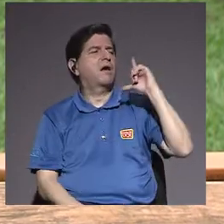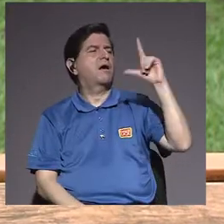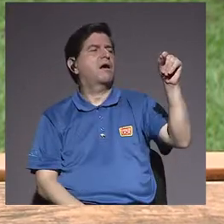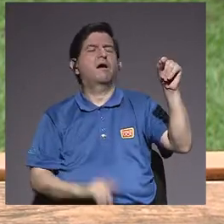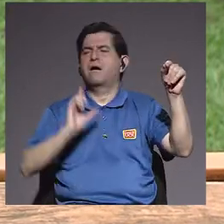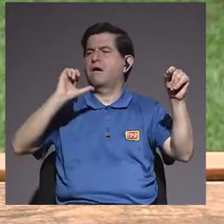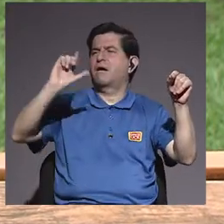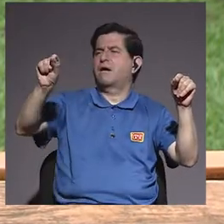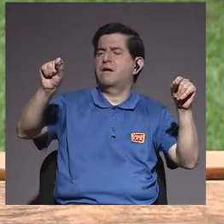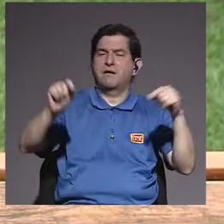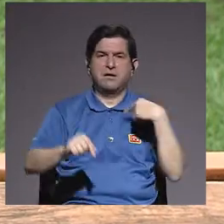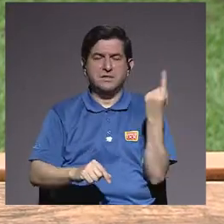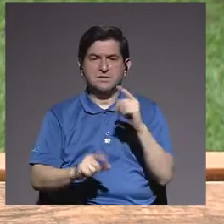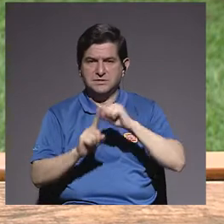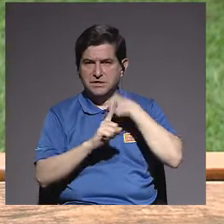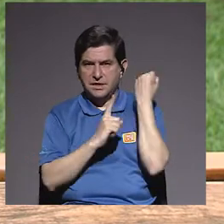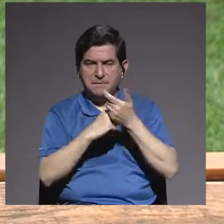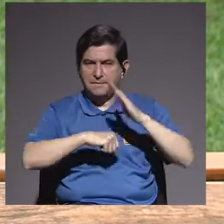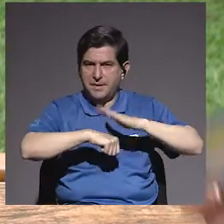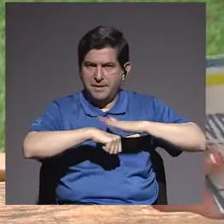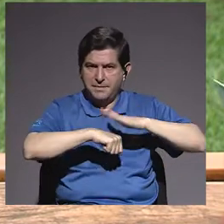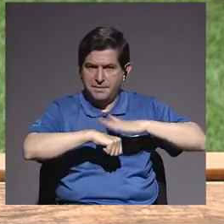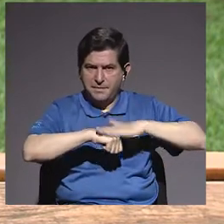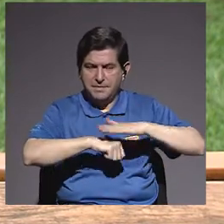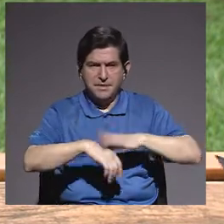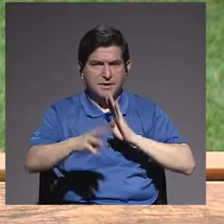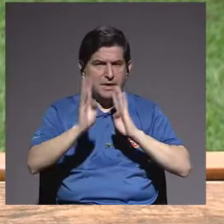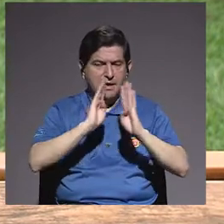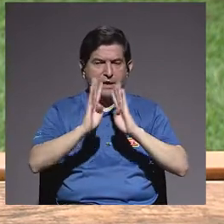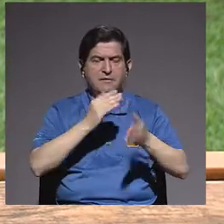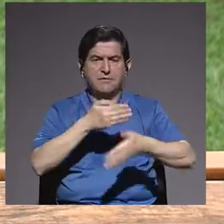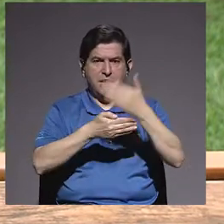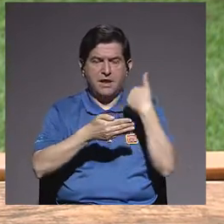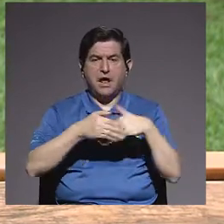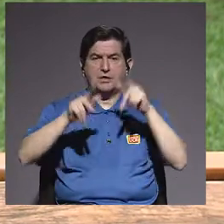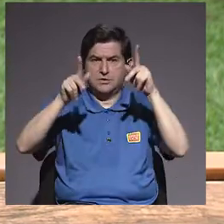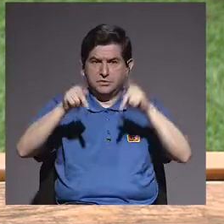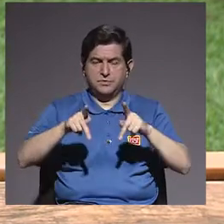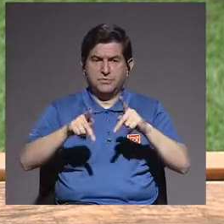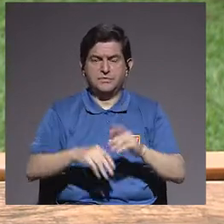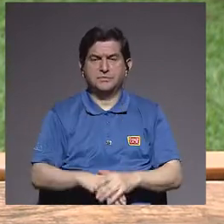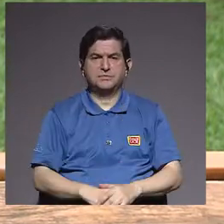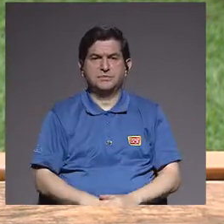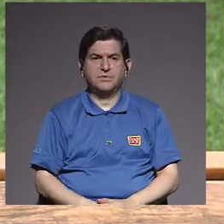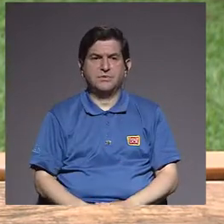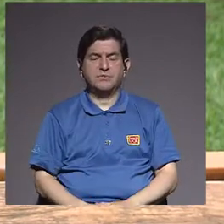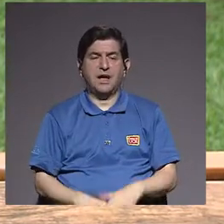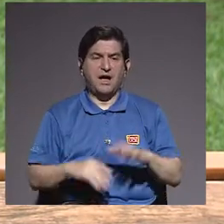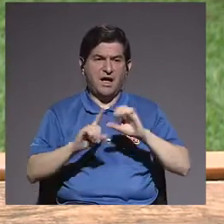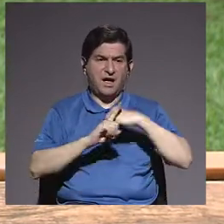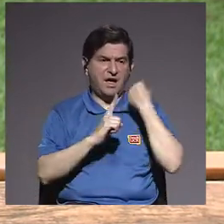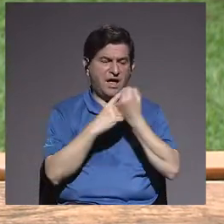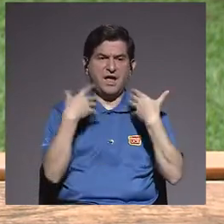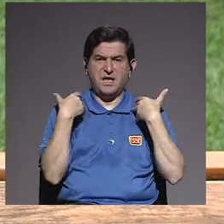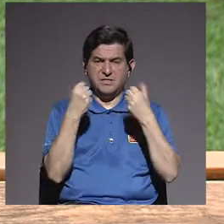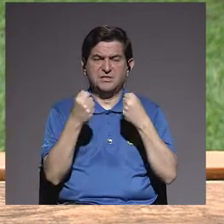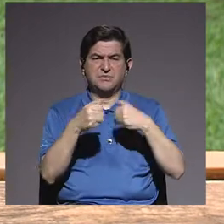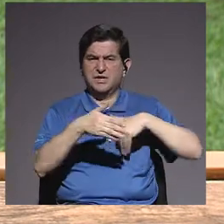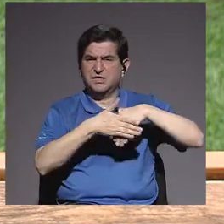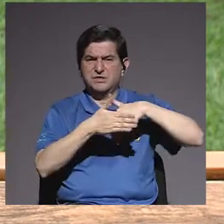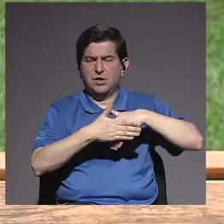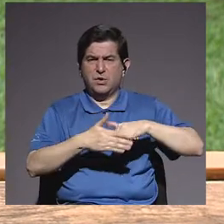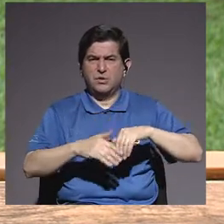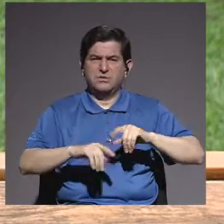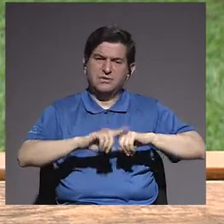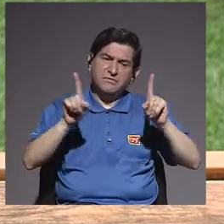lejos y siempre que sus condiciones se lo permitan, ¿verdad? Hablábamos ahora que hay casos de que si ya la parte, digamos, de salud se lo impide